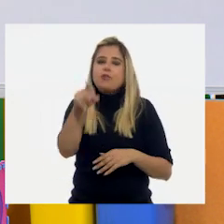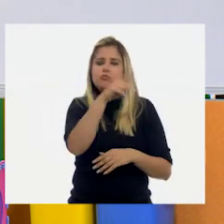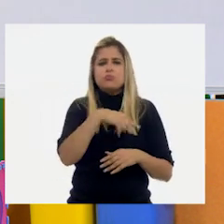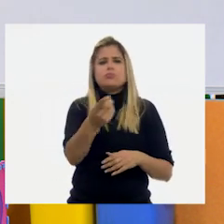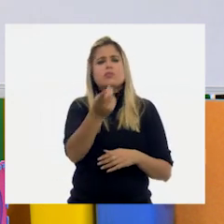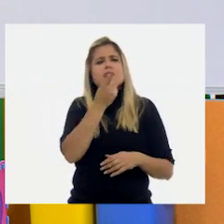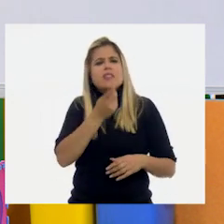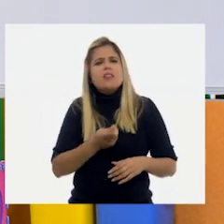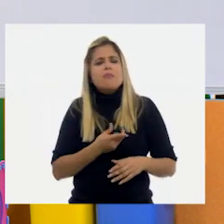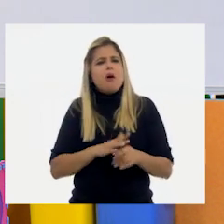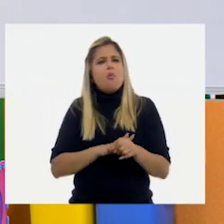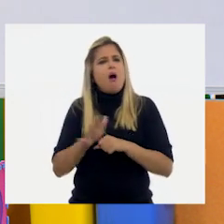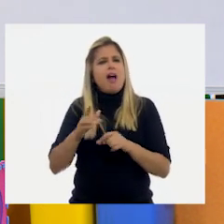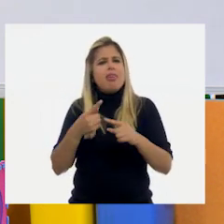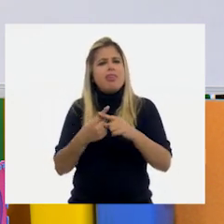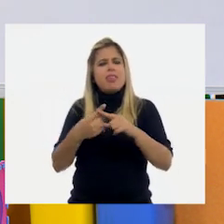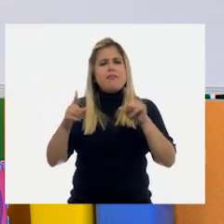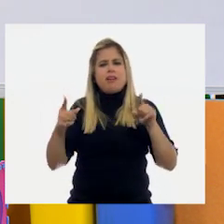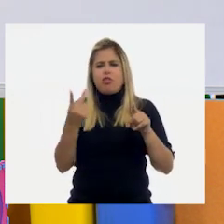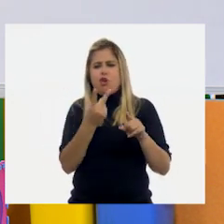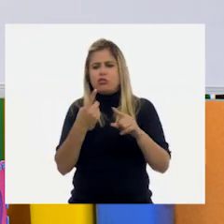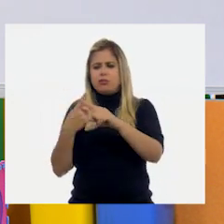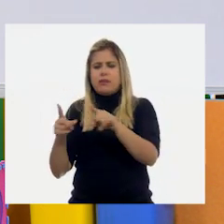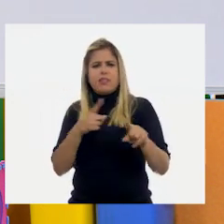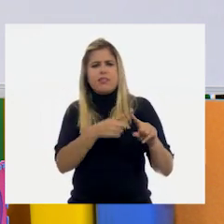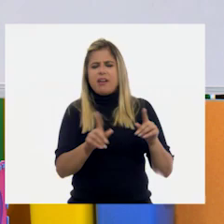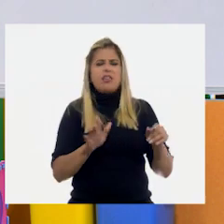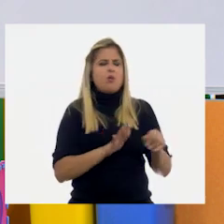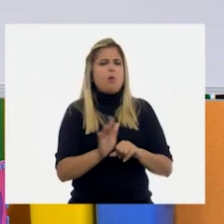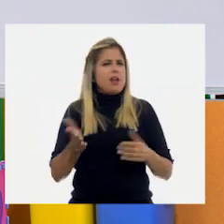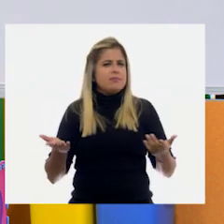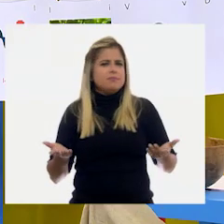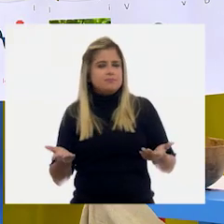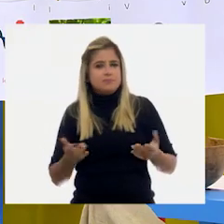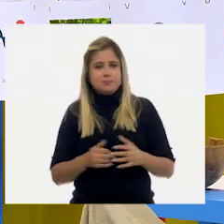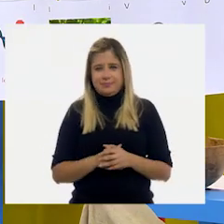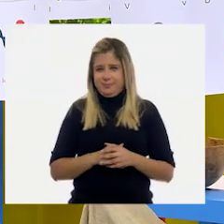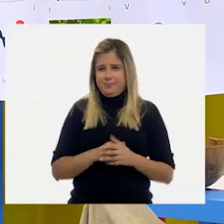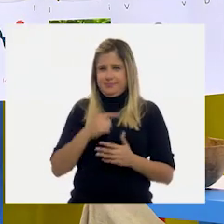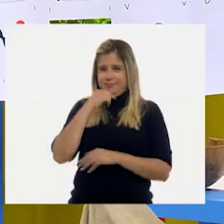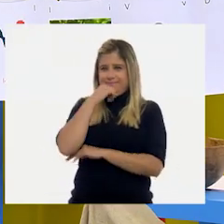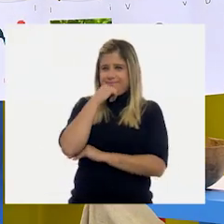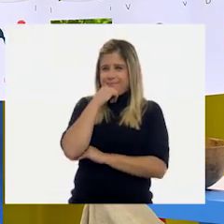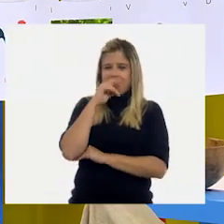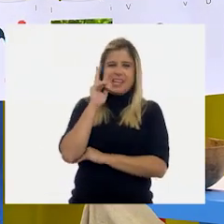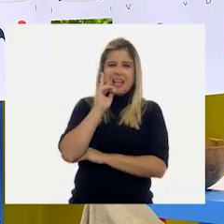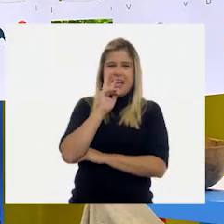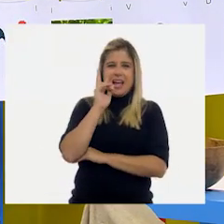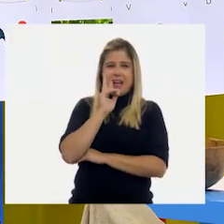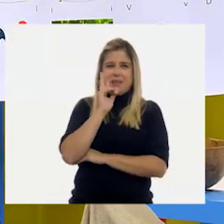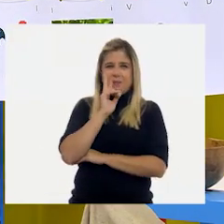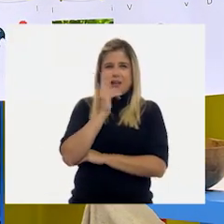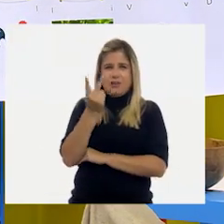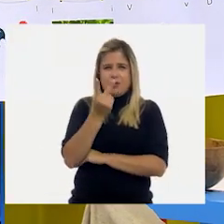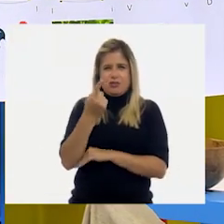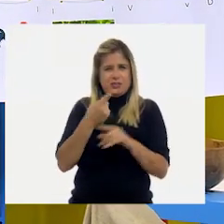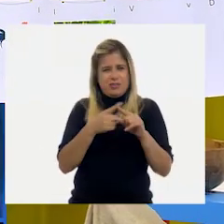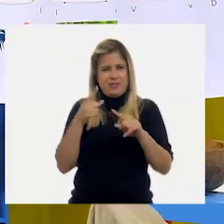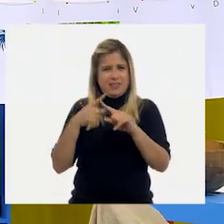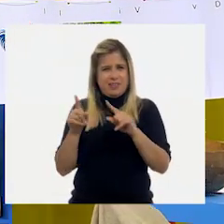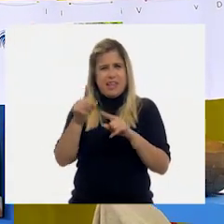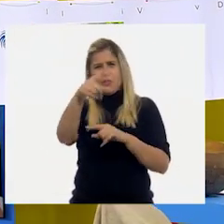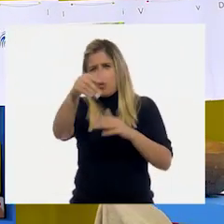¿me puedes decir qué diferencia hay entre ambas? A ver, ¿qué diferencias encontramos? Ustedes ahí en casa,